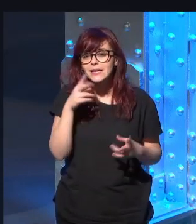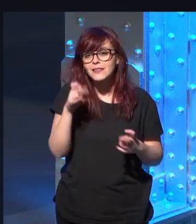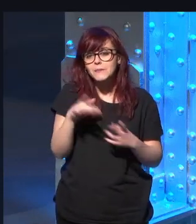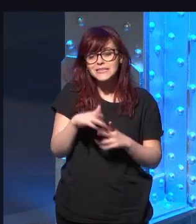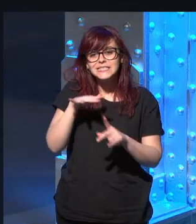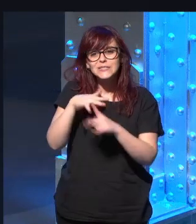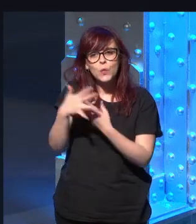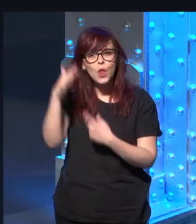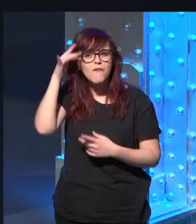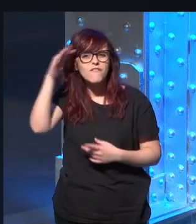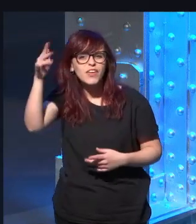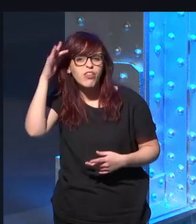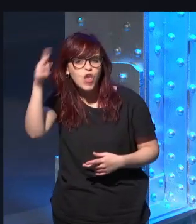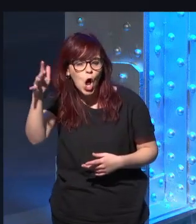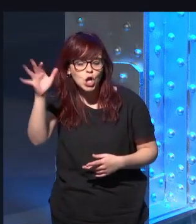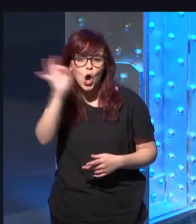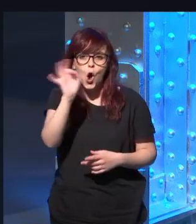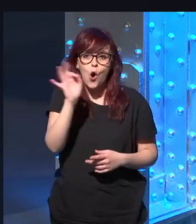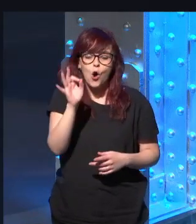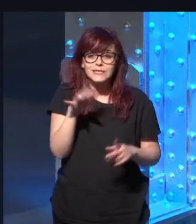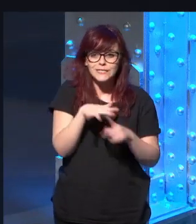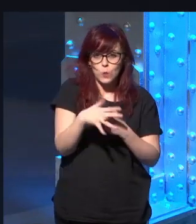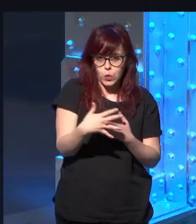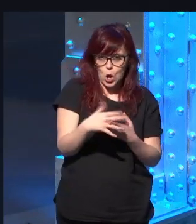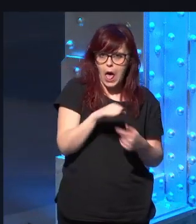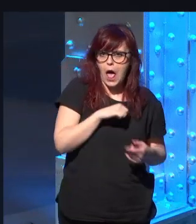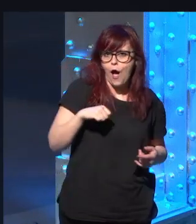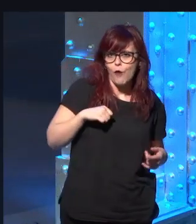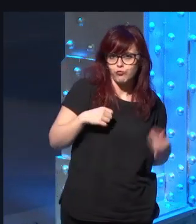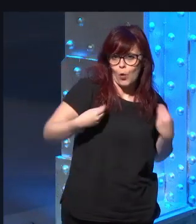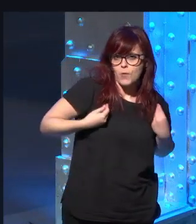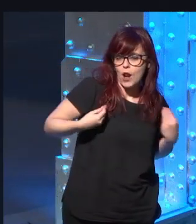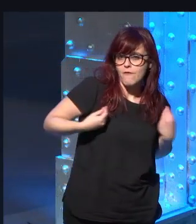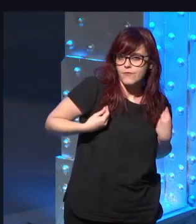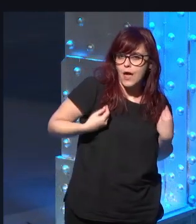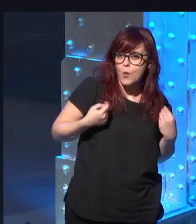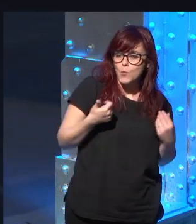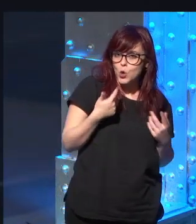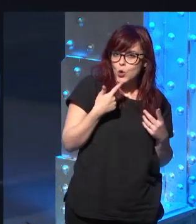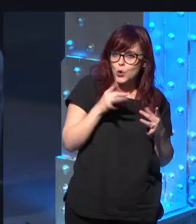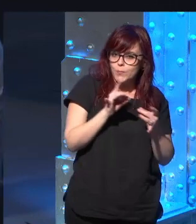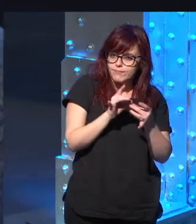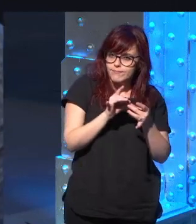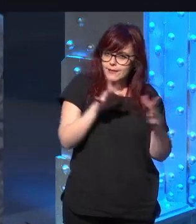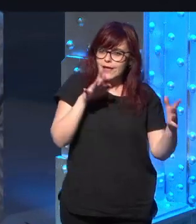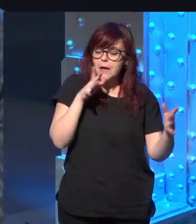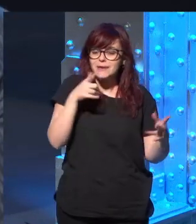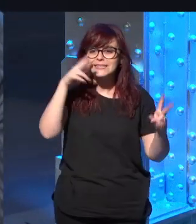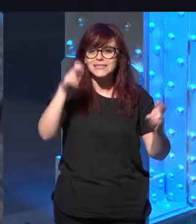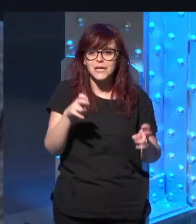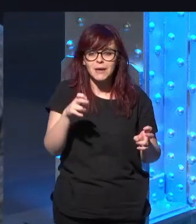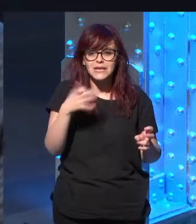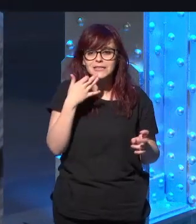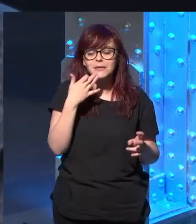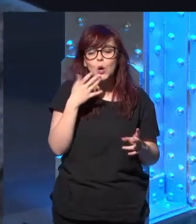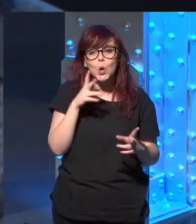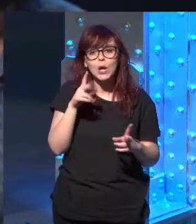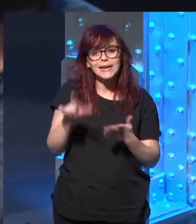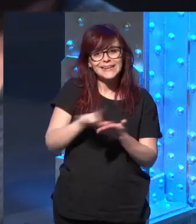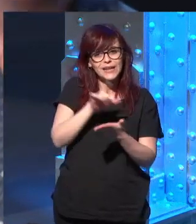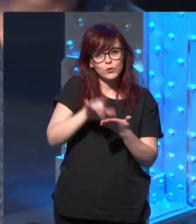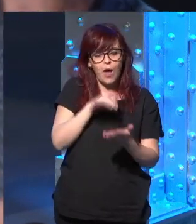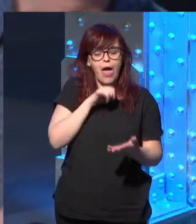distancia emocional sobre la parte autobiográfica de tus novelas? Que este es un melón también, que es el de la metaliteratura, ¿no? De